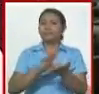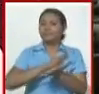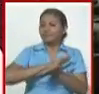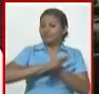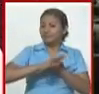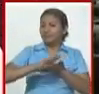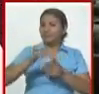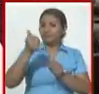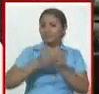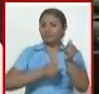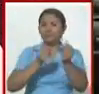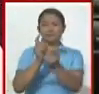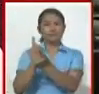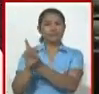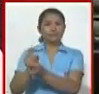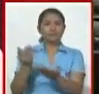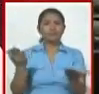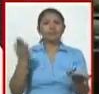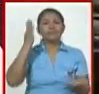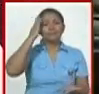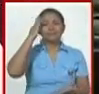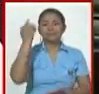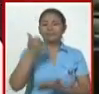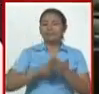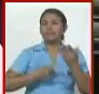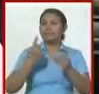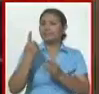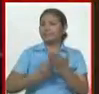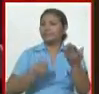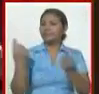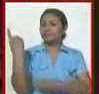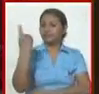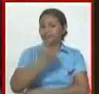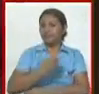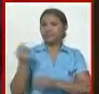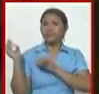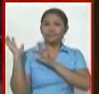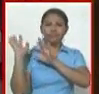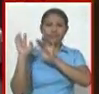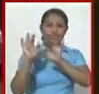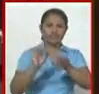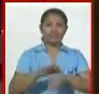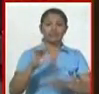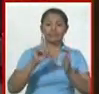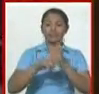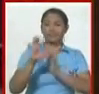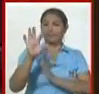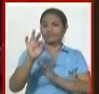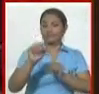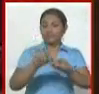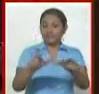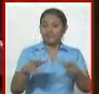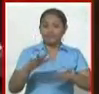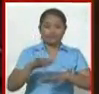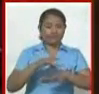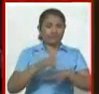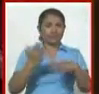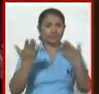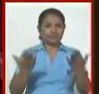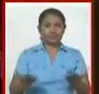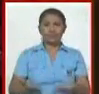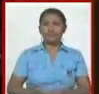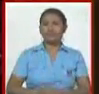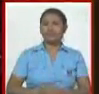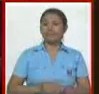despejado y cada cual sepa qué día le corresponde y después de los 90 espacios hay